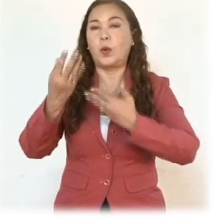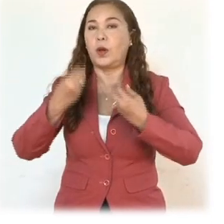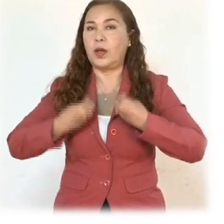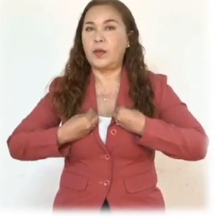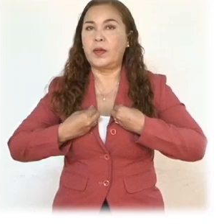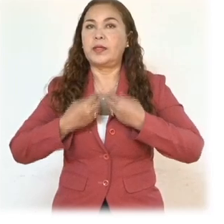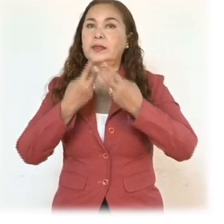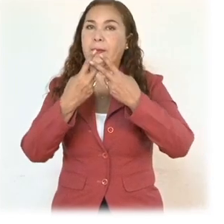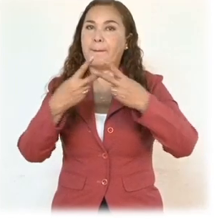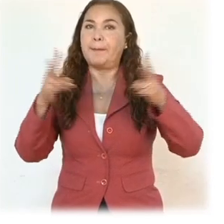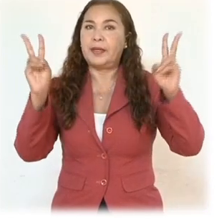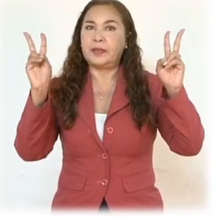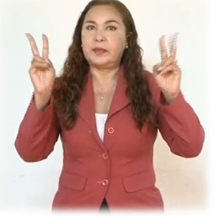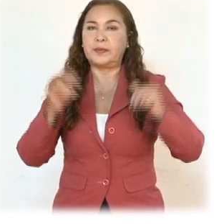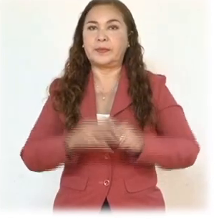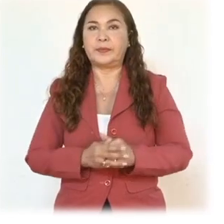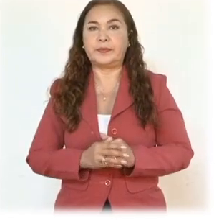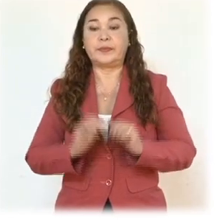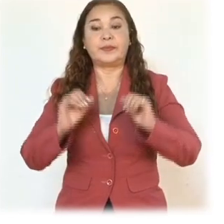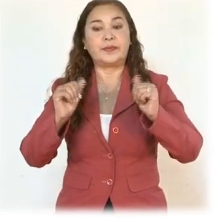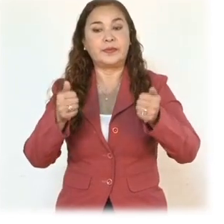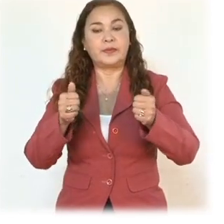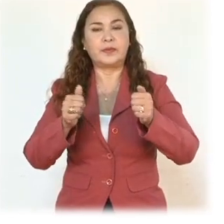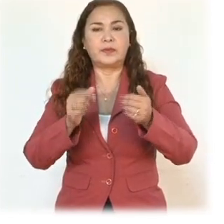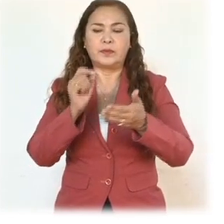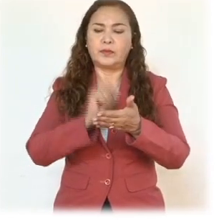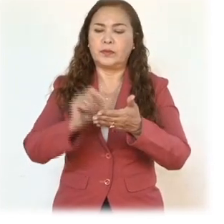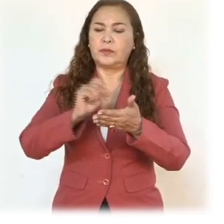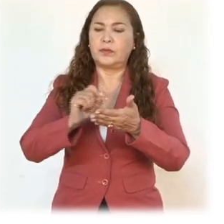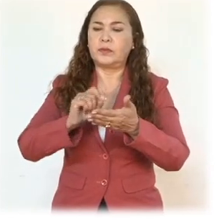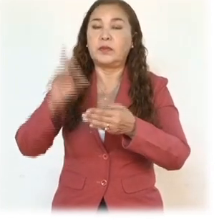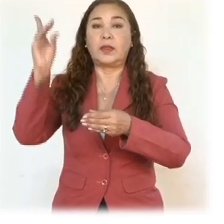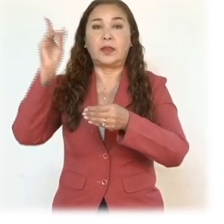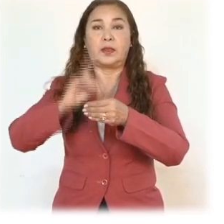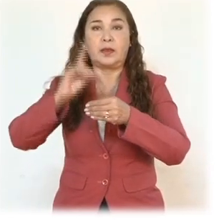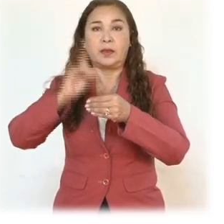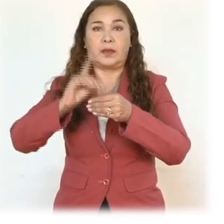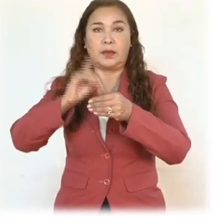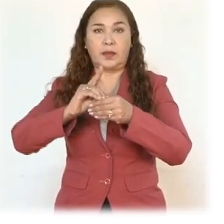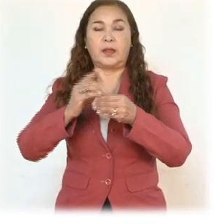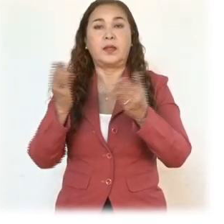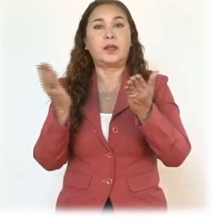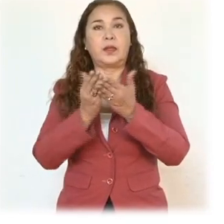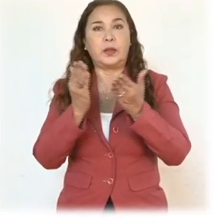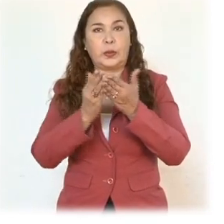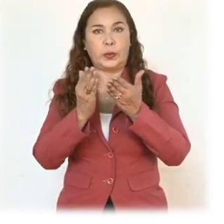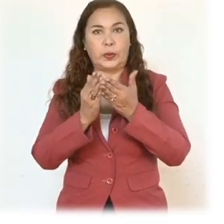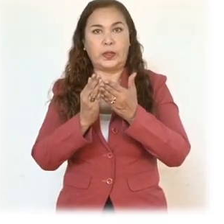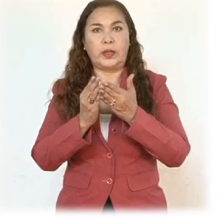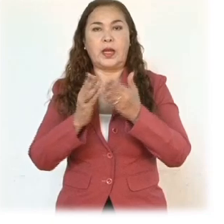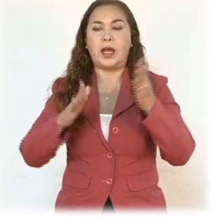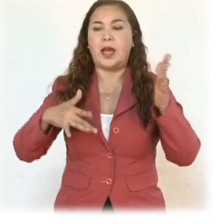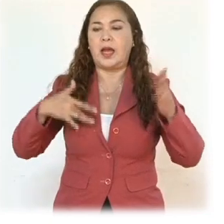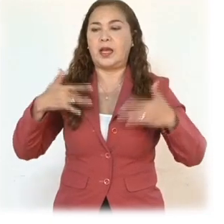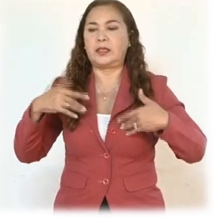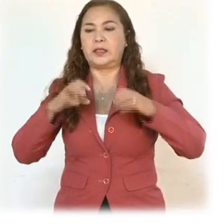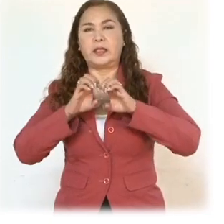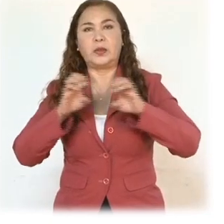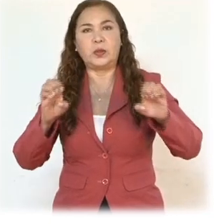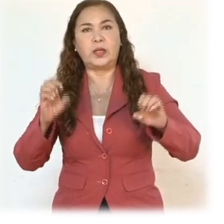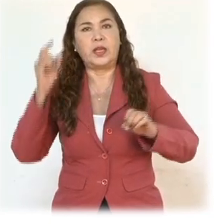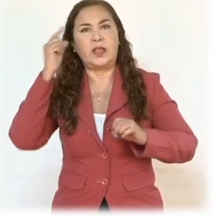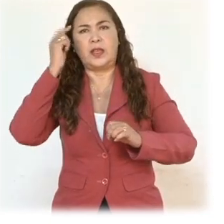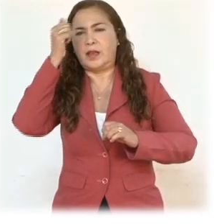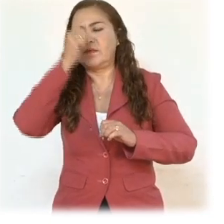convivencia y paz inicia registro de Data escolar actividad didáctica